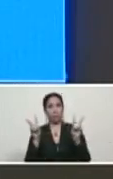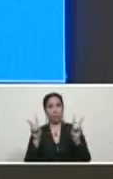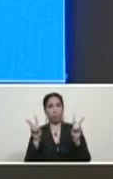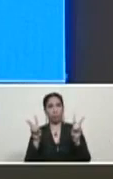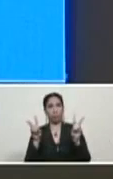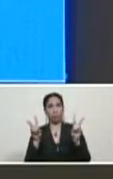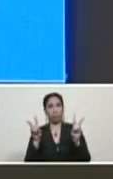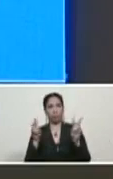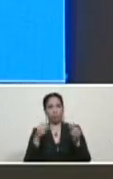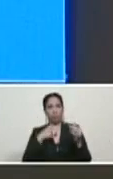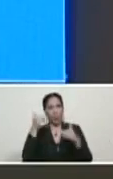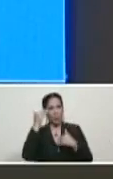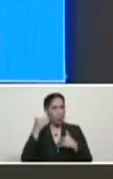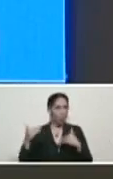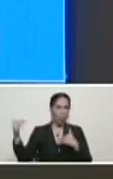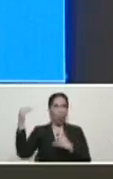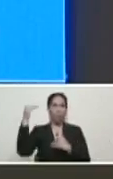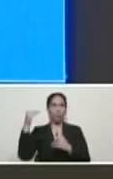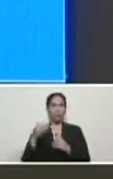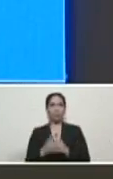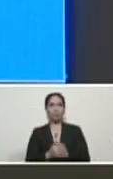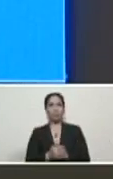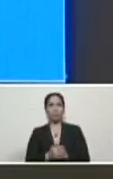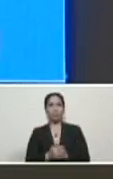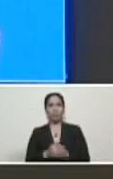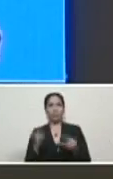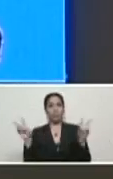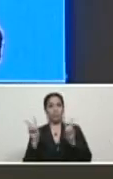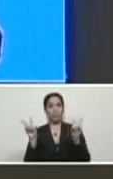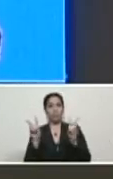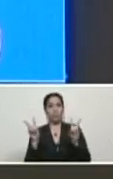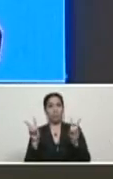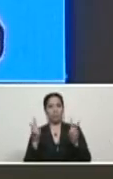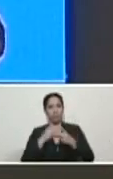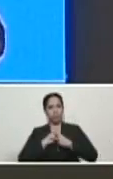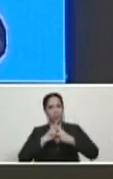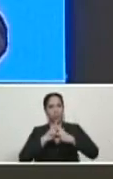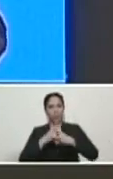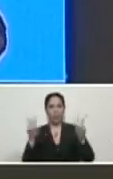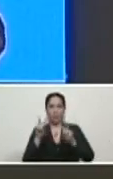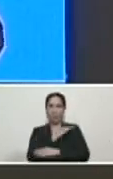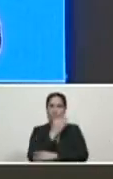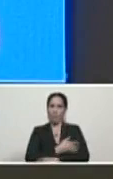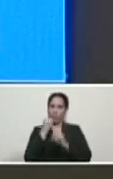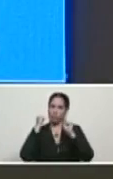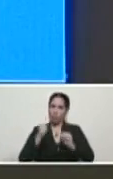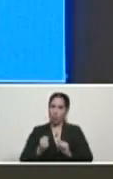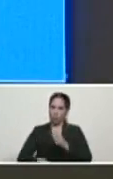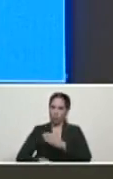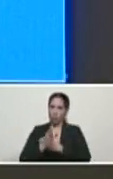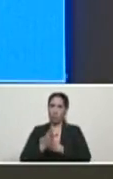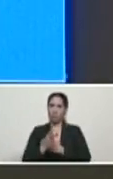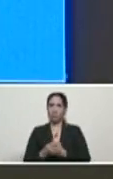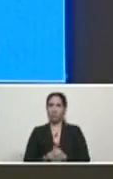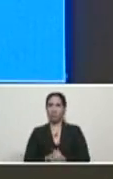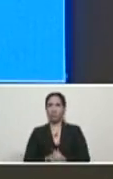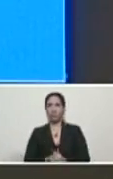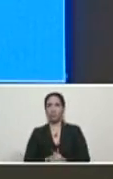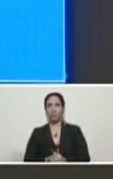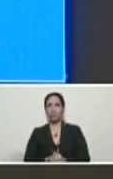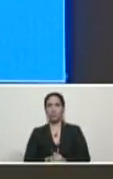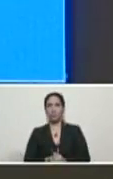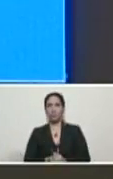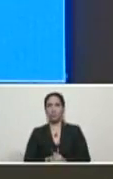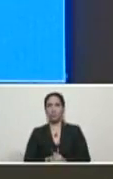la moral, los valores, la valentía, el coraje y